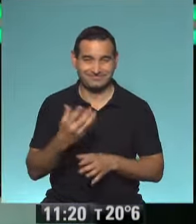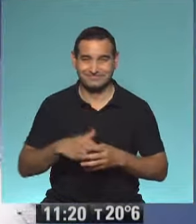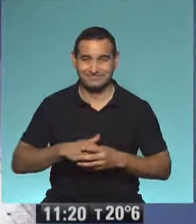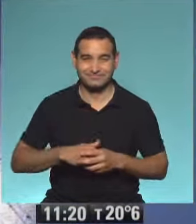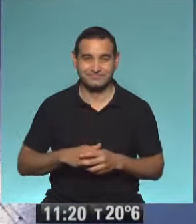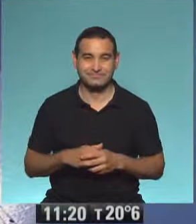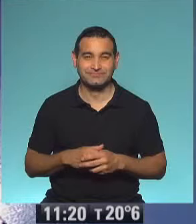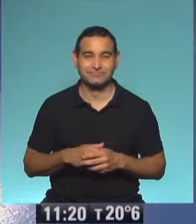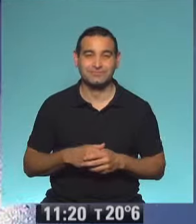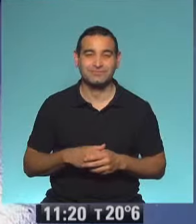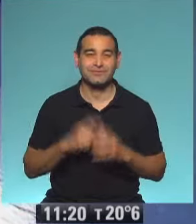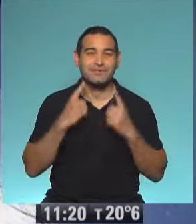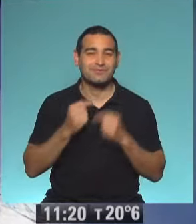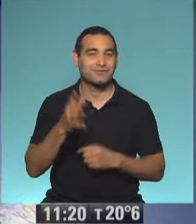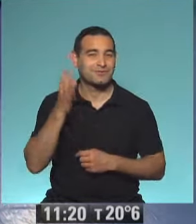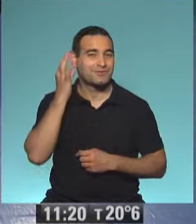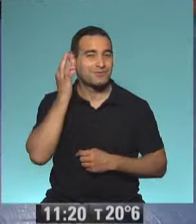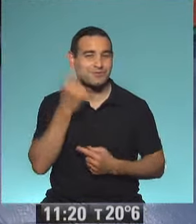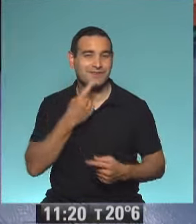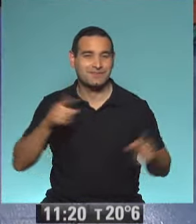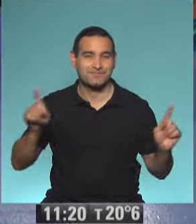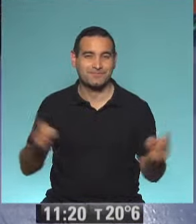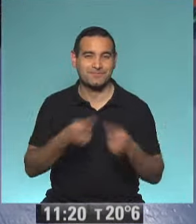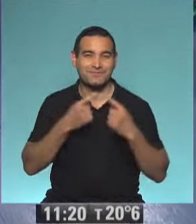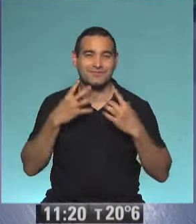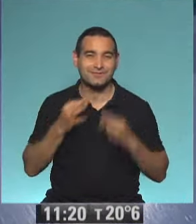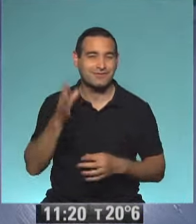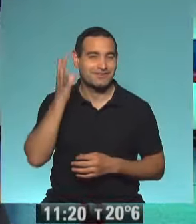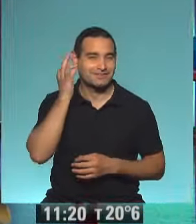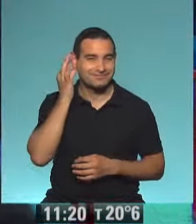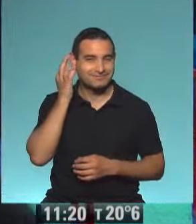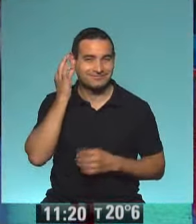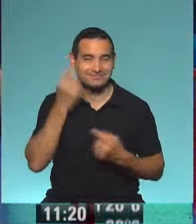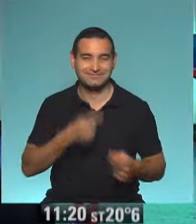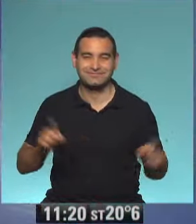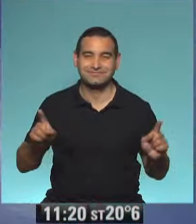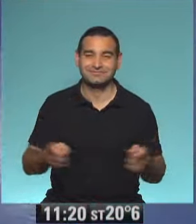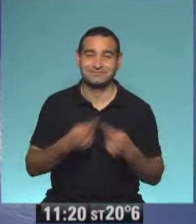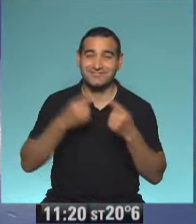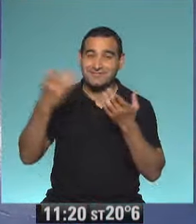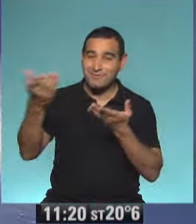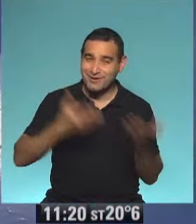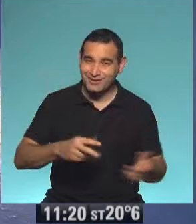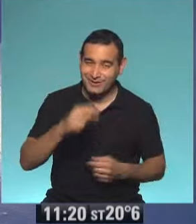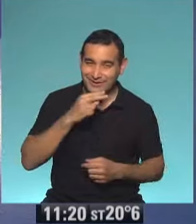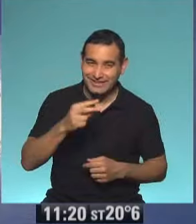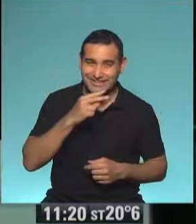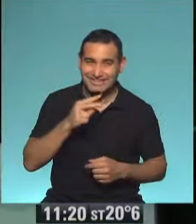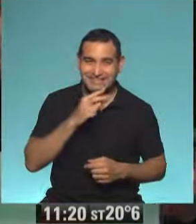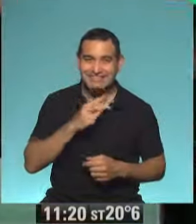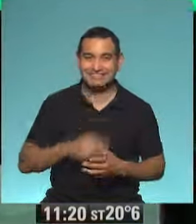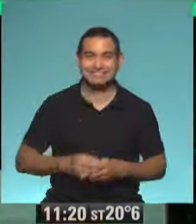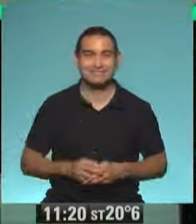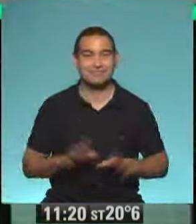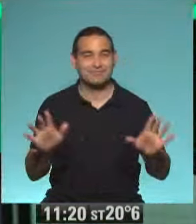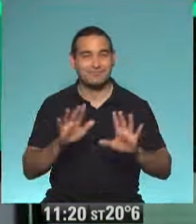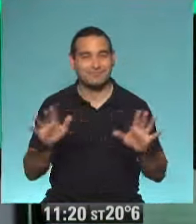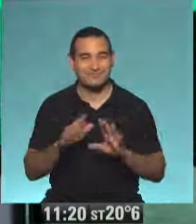Señor Julia, señor Julia, señor Julia. Esta bienvenida a esta clase de viernes. Buenas. ¿Cómo